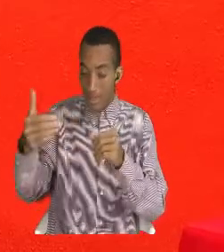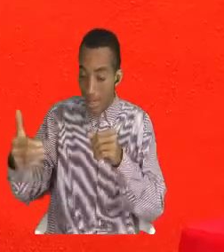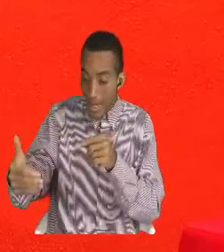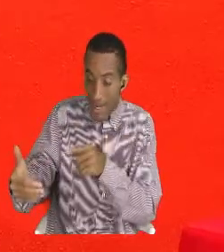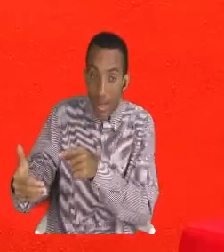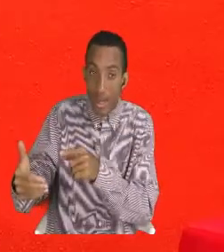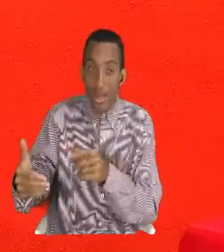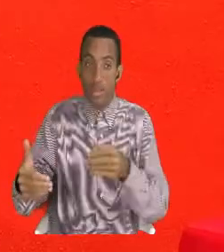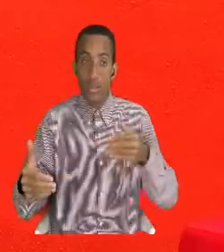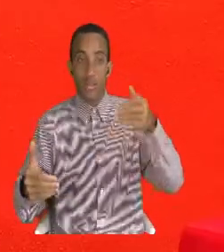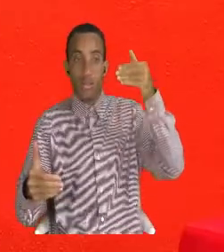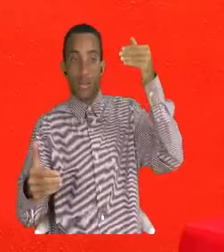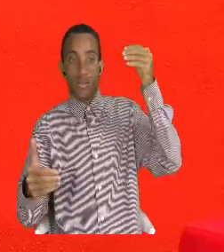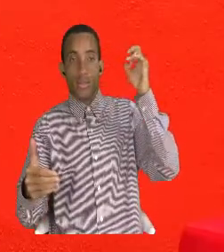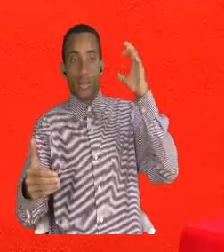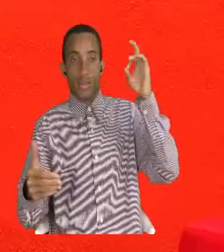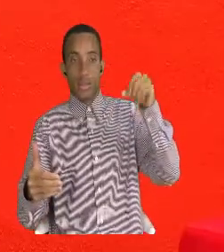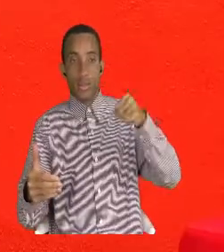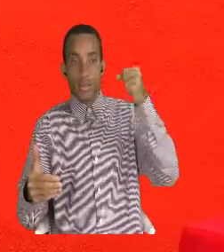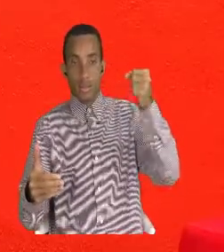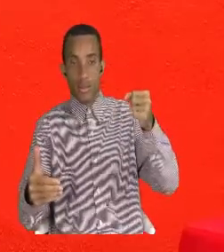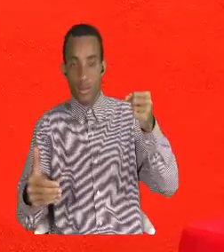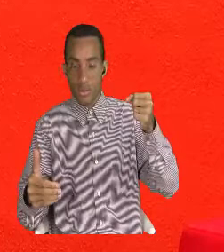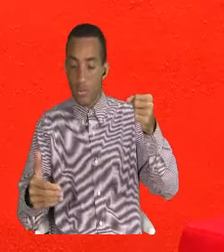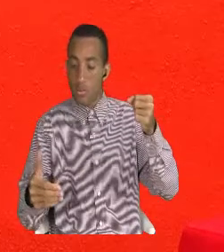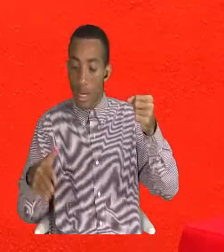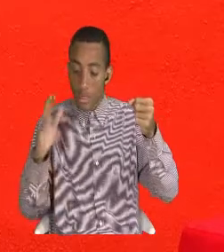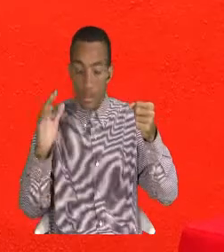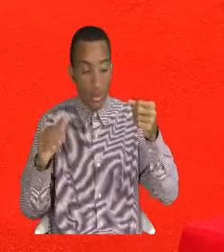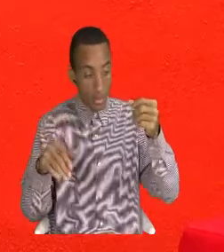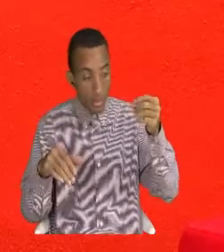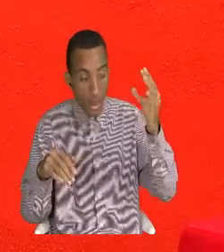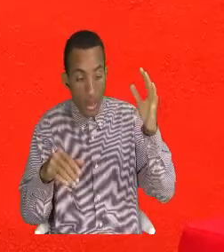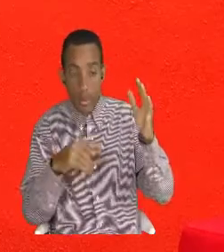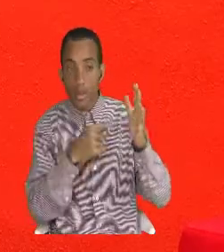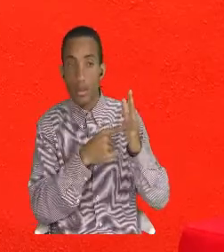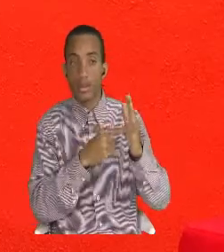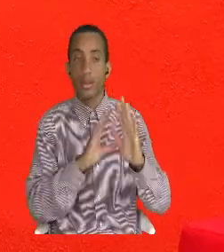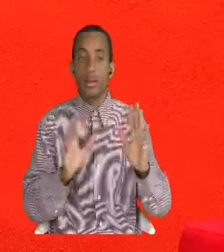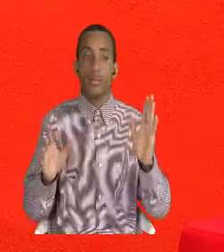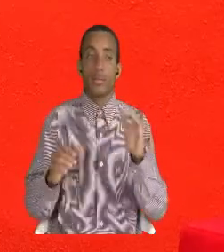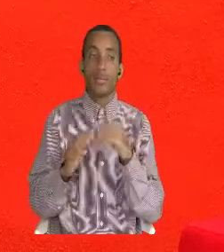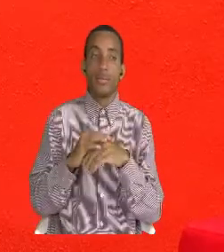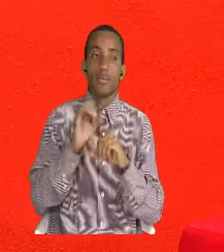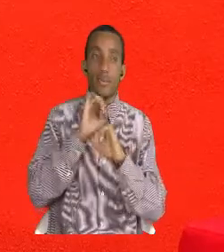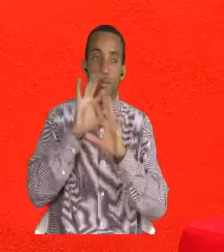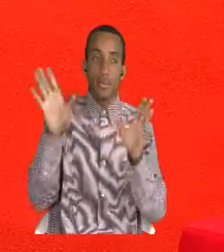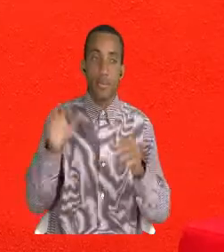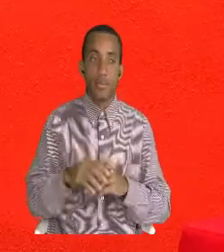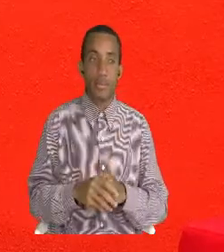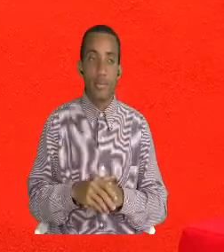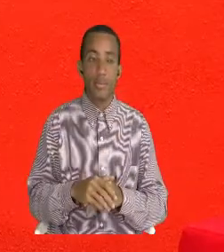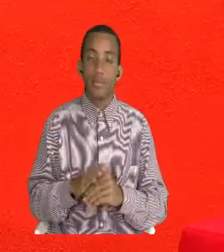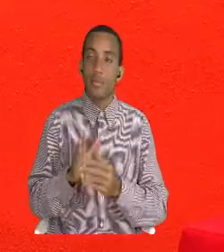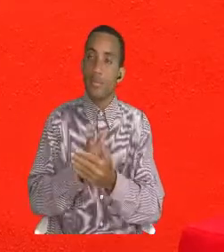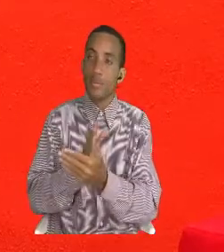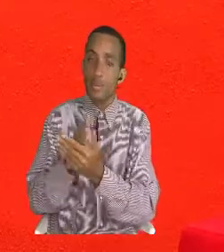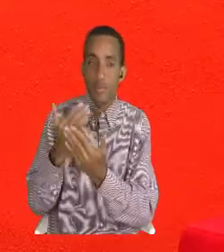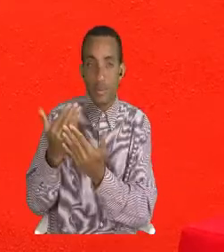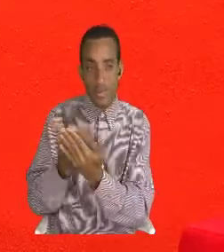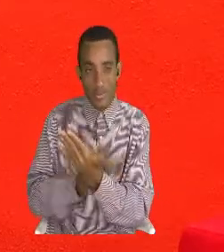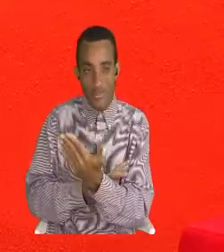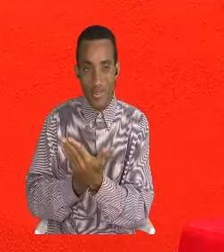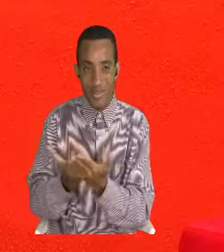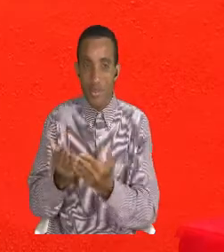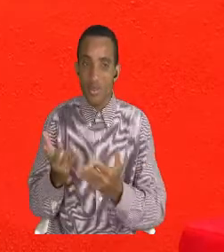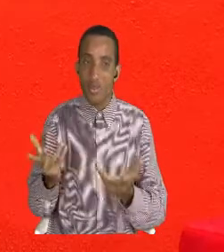adoptar. Luego de tener claros estos requisitos, pues hacemos el trámite que se realiza